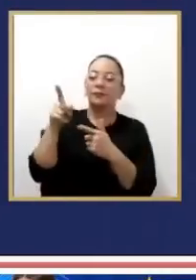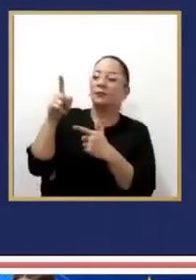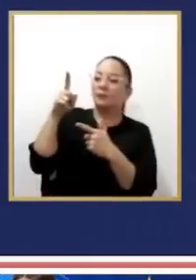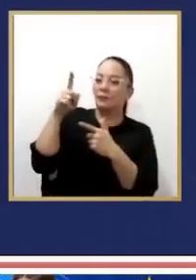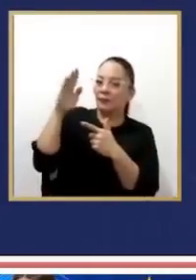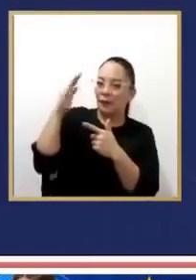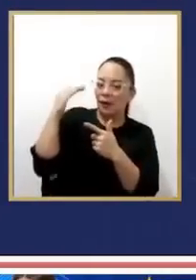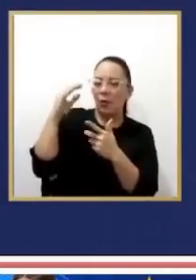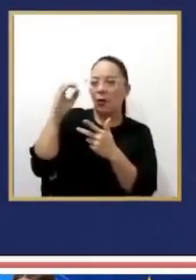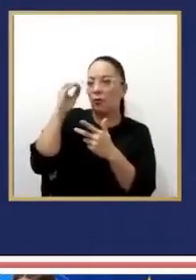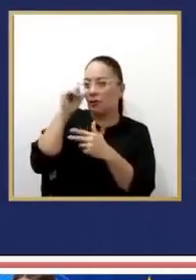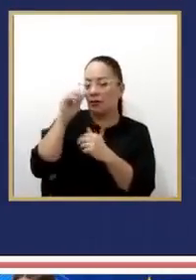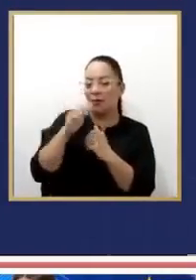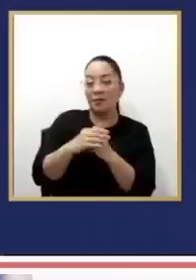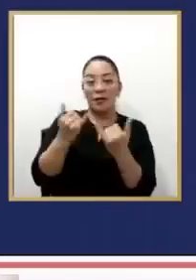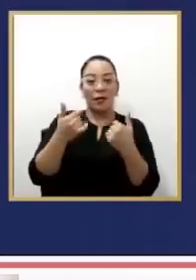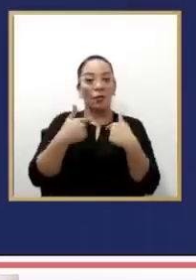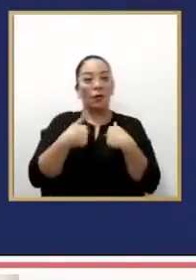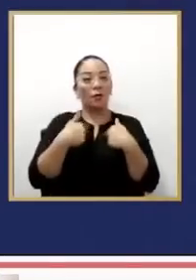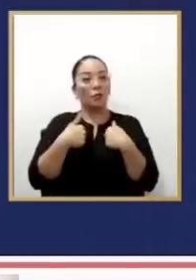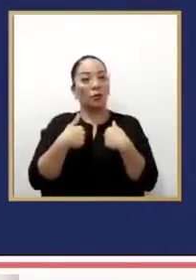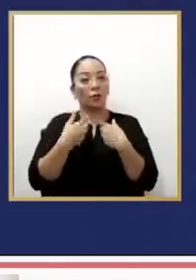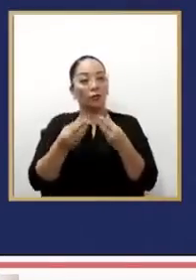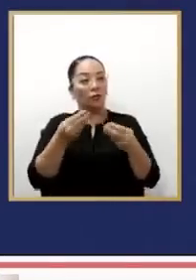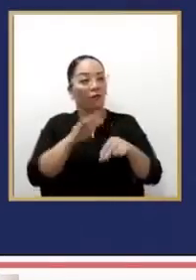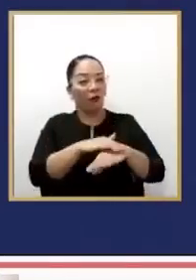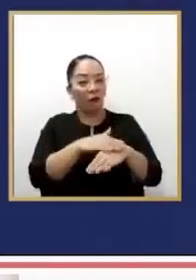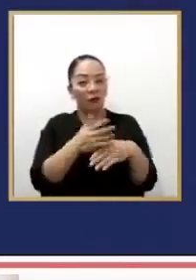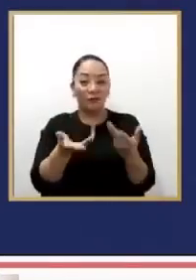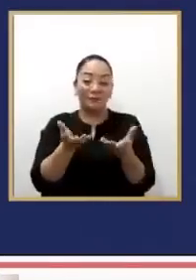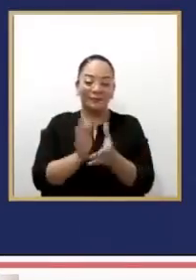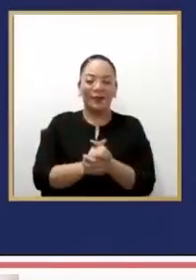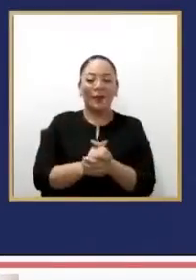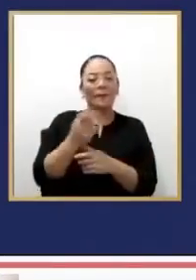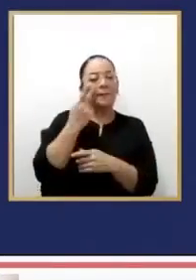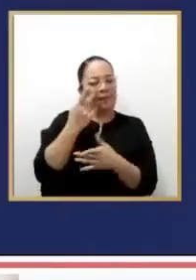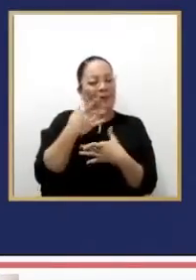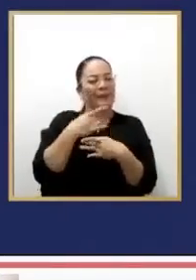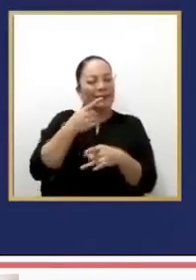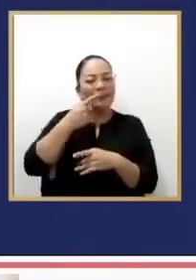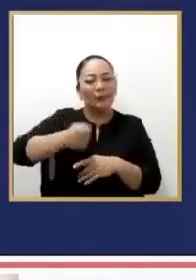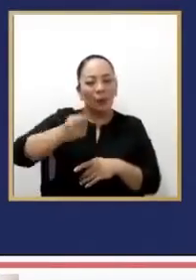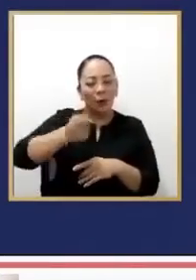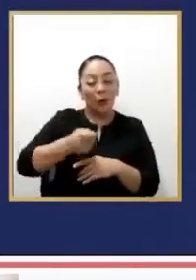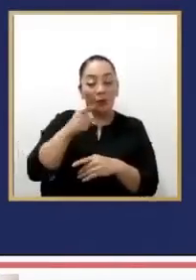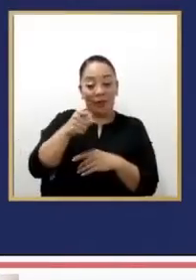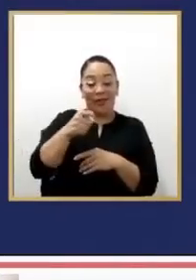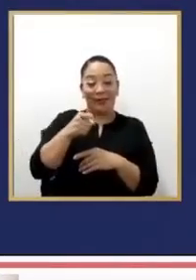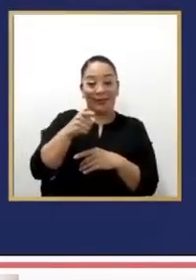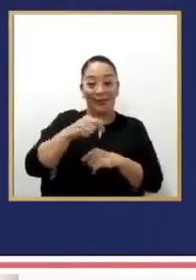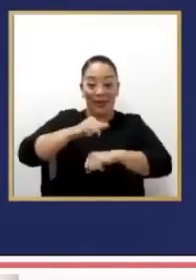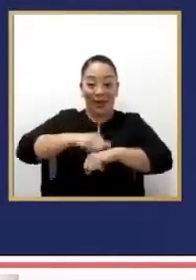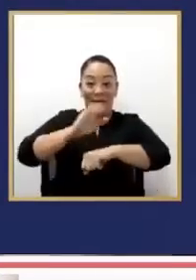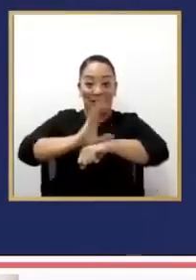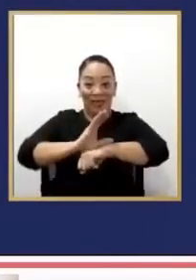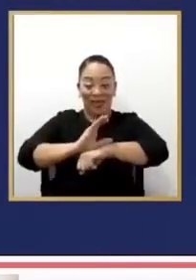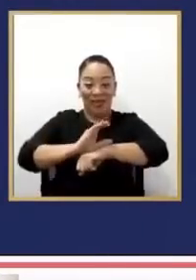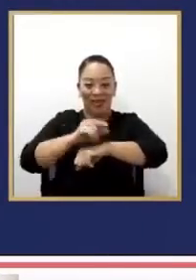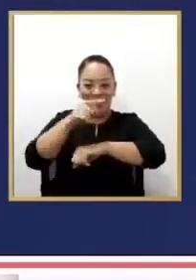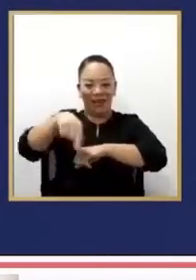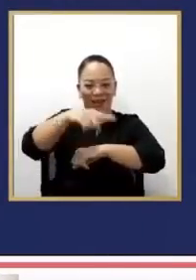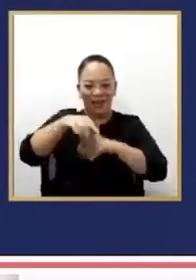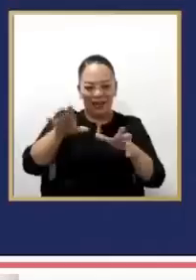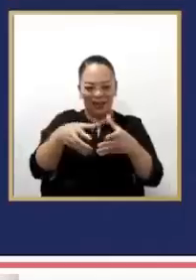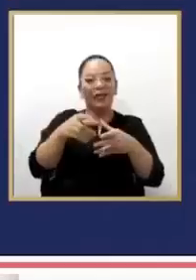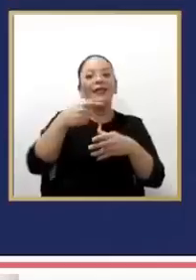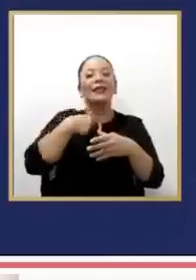y yo ahora repartiendo favores. Pero vea qué interesante, esa Sociedad Portuaria de Caldera tiene un capital